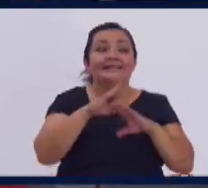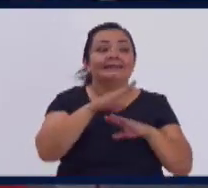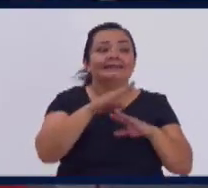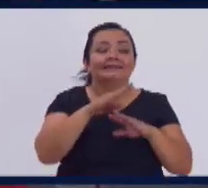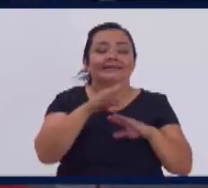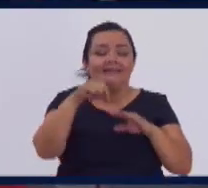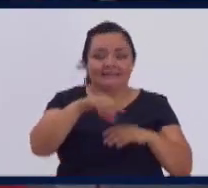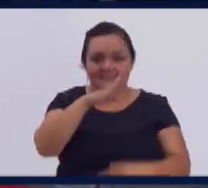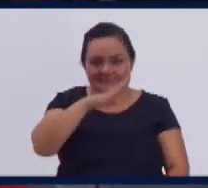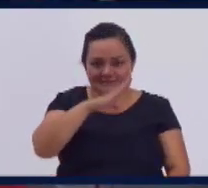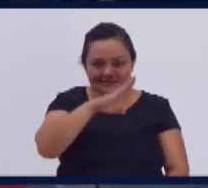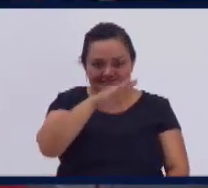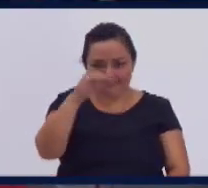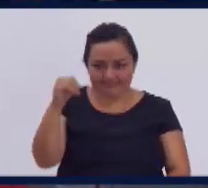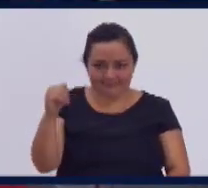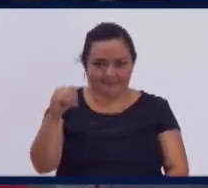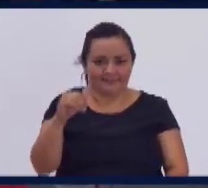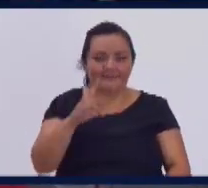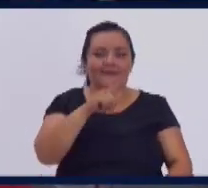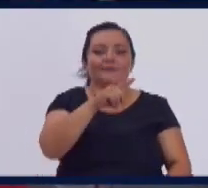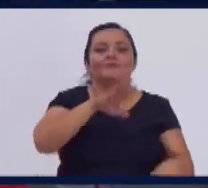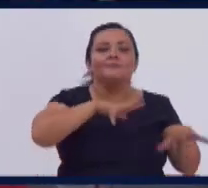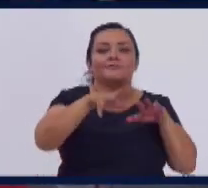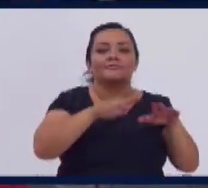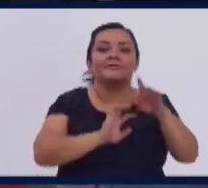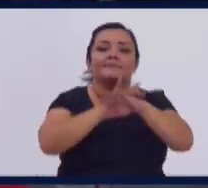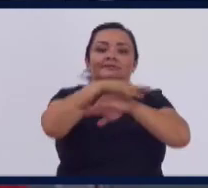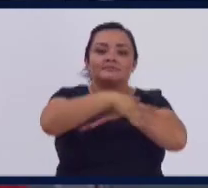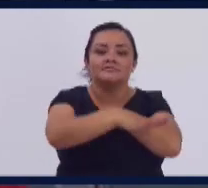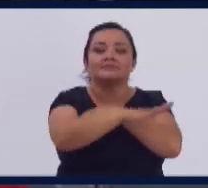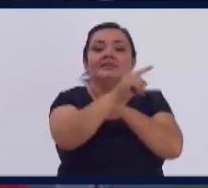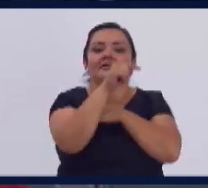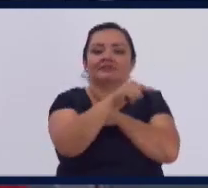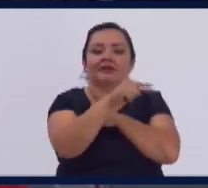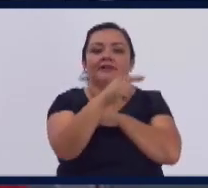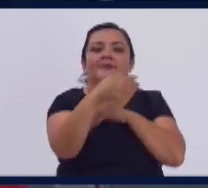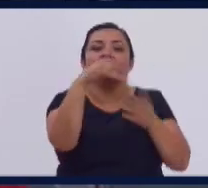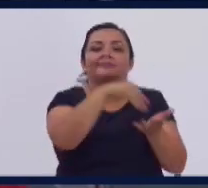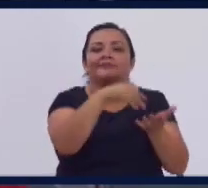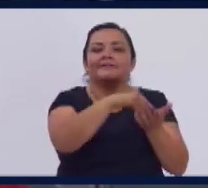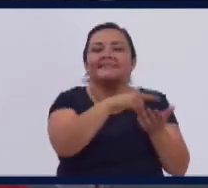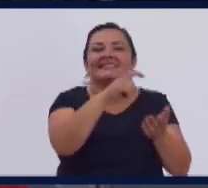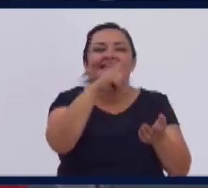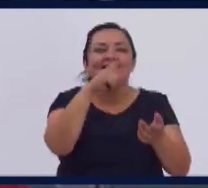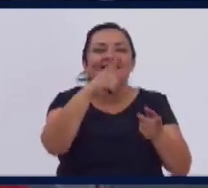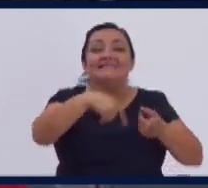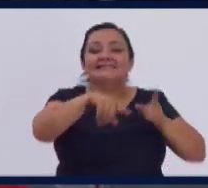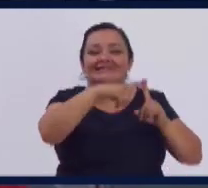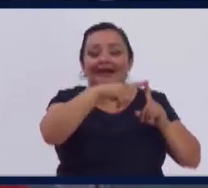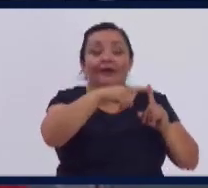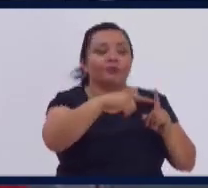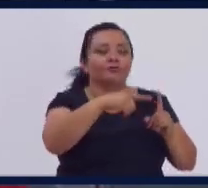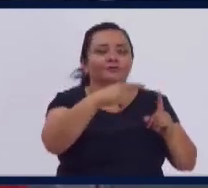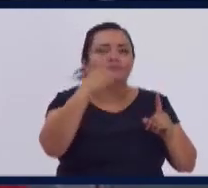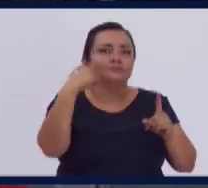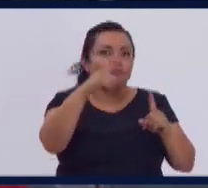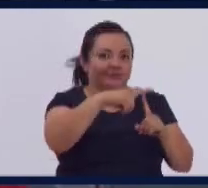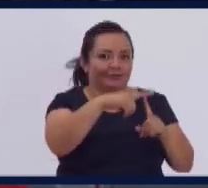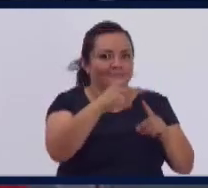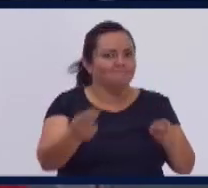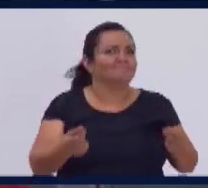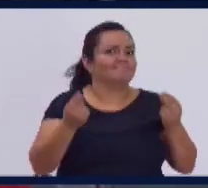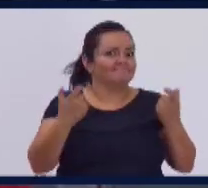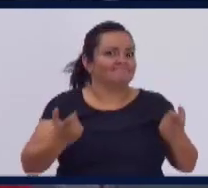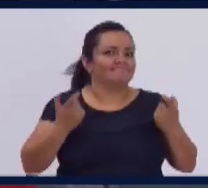Chalatenango, de donde nace la familia del papá mío, cuando los tíos adinerados nos llevaban un fin de semana, que nos daban un chance allá a las